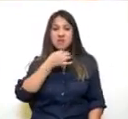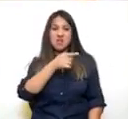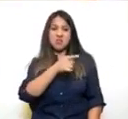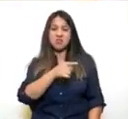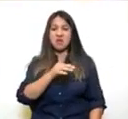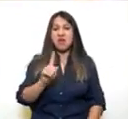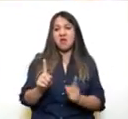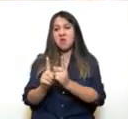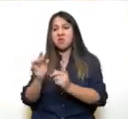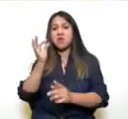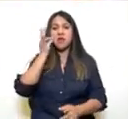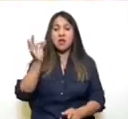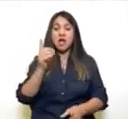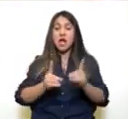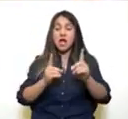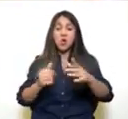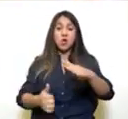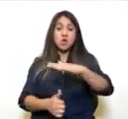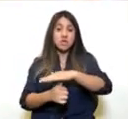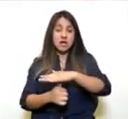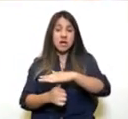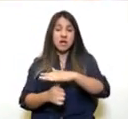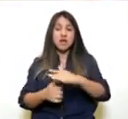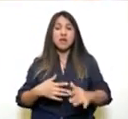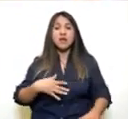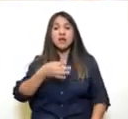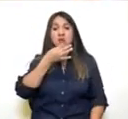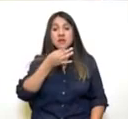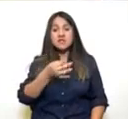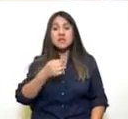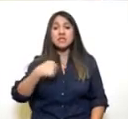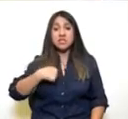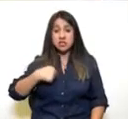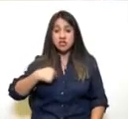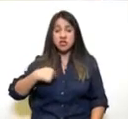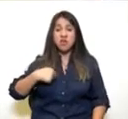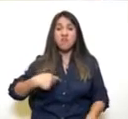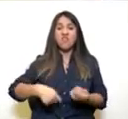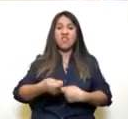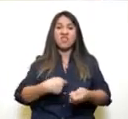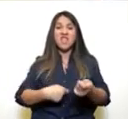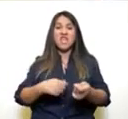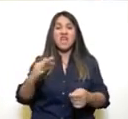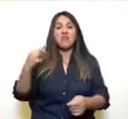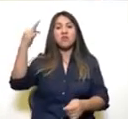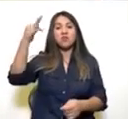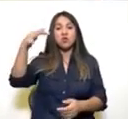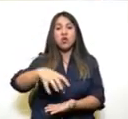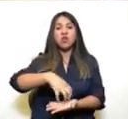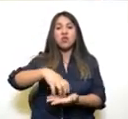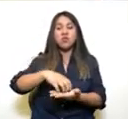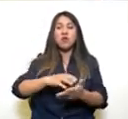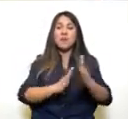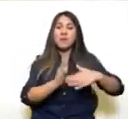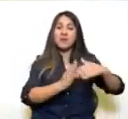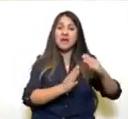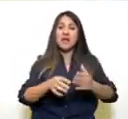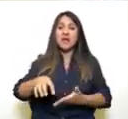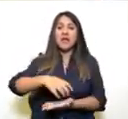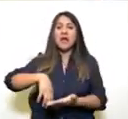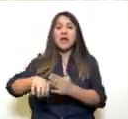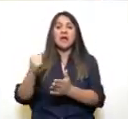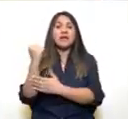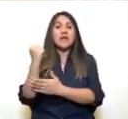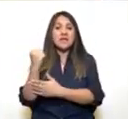algunos concejales que hipotecado el futuro de la comuna de la pintana a la derecha porque él